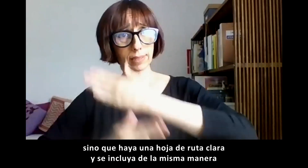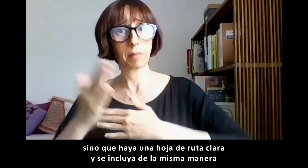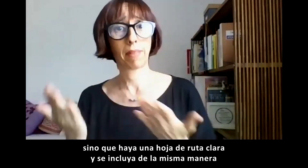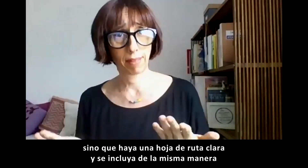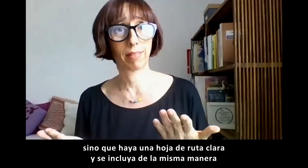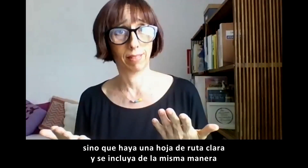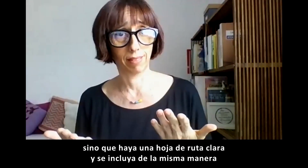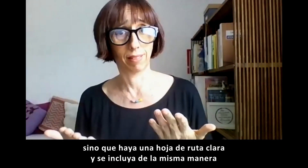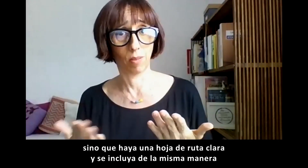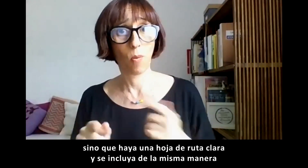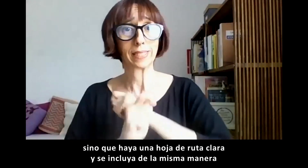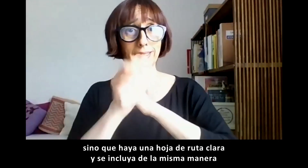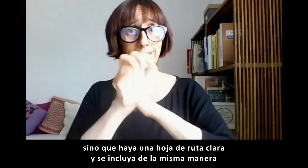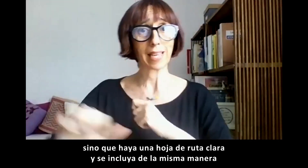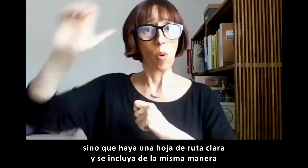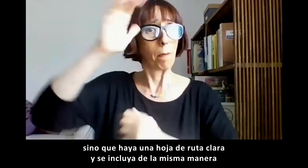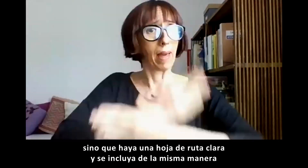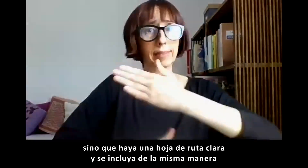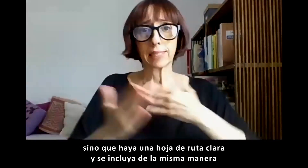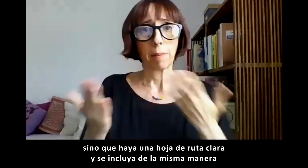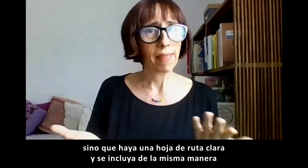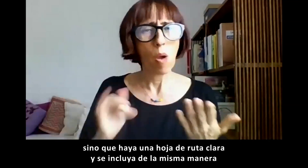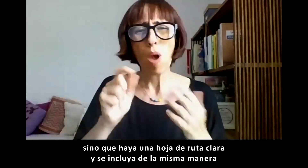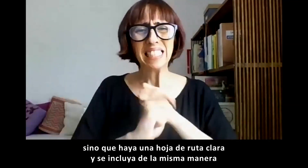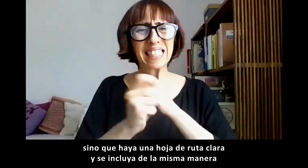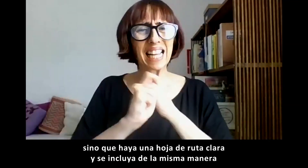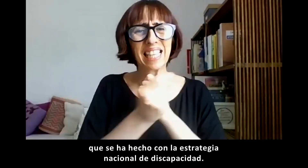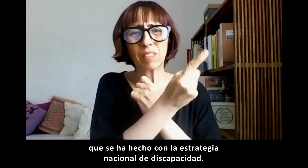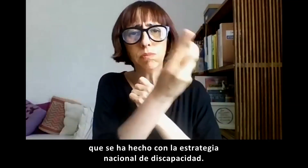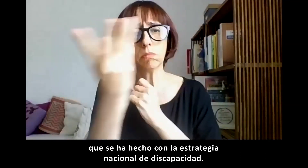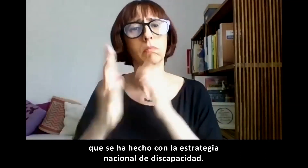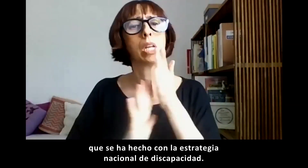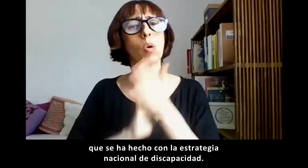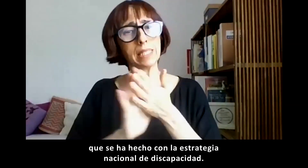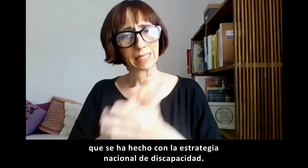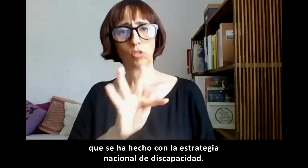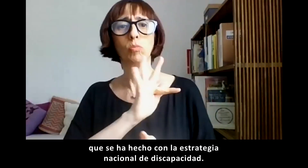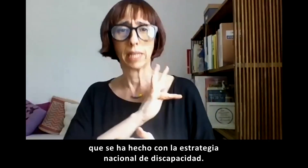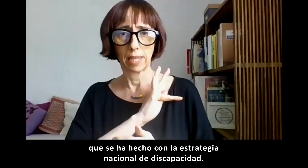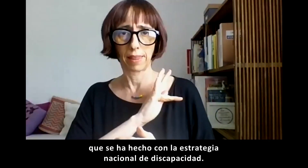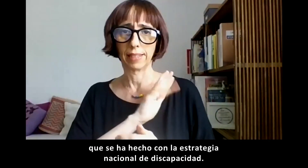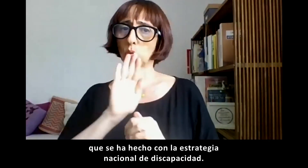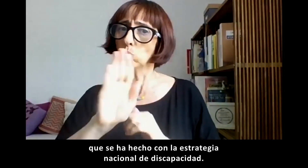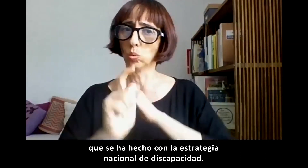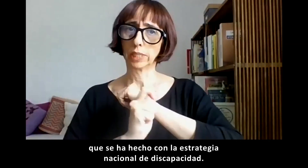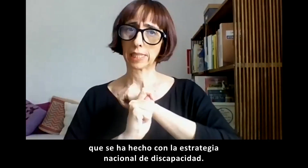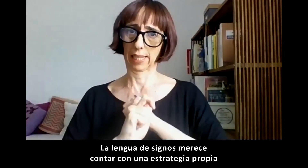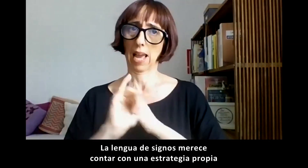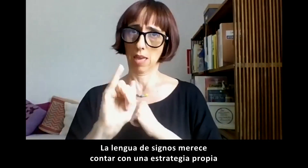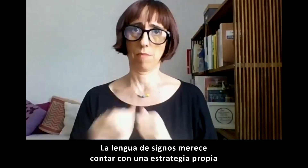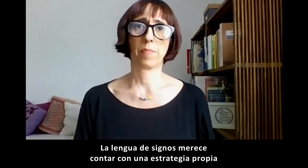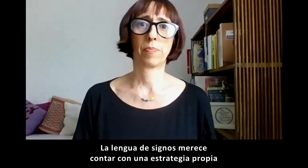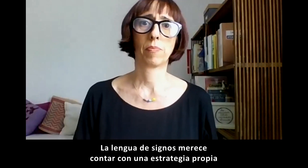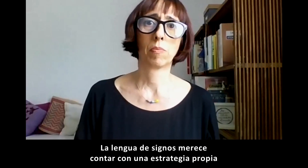una hoja de ruta clara y que se incluya del mismo modo que se ha hecho con la Estrategia Nacional de Discapacidad. La lengua de